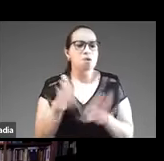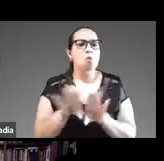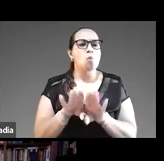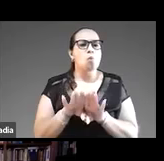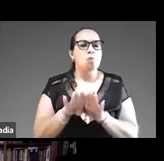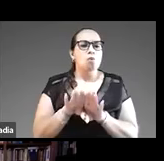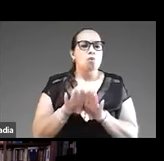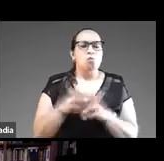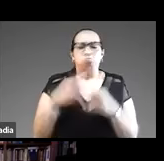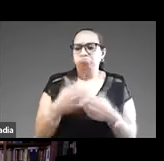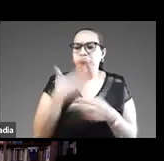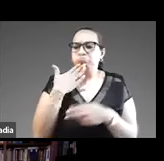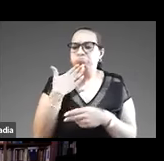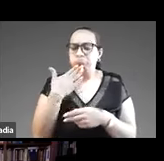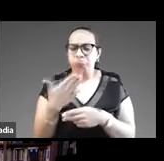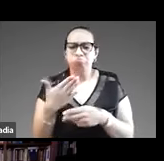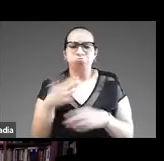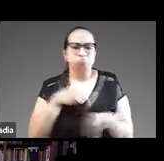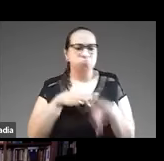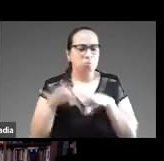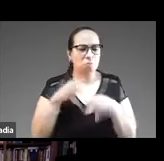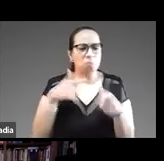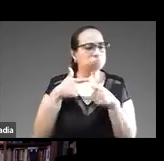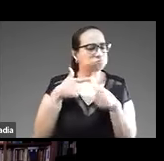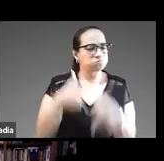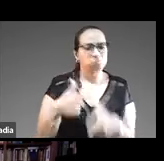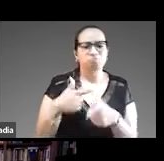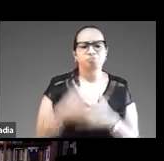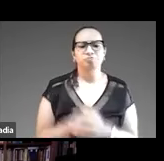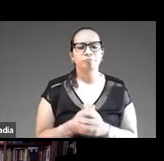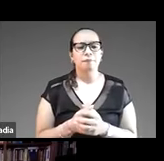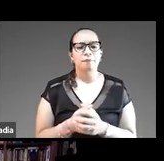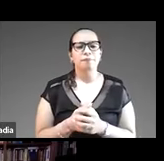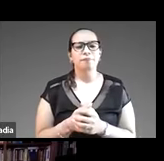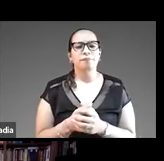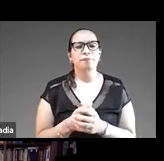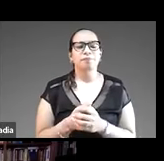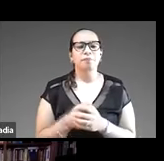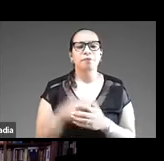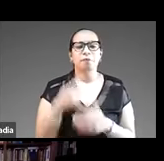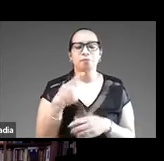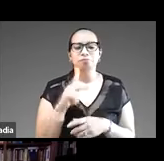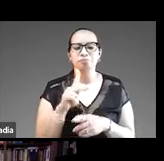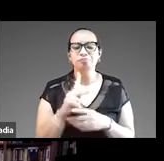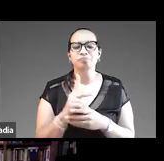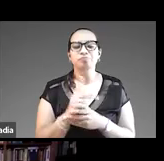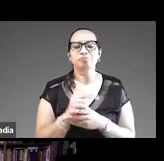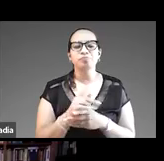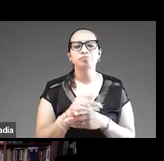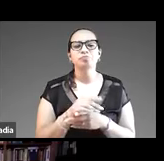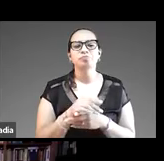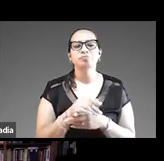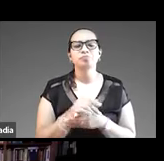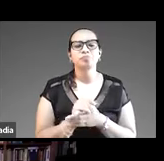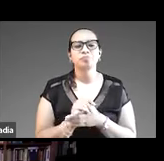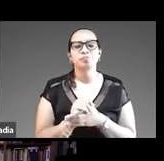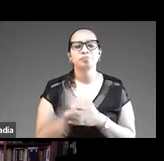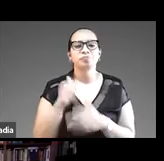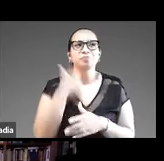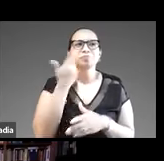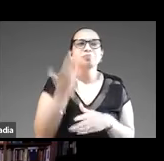las obras, digamos, continuando, ¿no? Con respecto a los principios, o sea, quiero